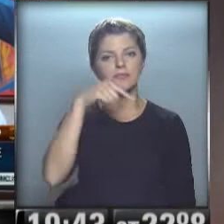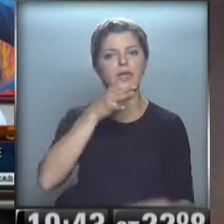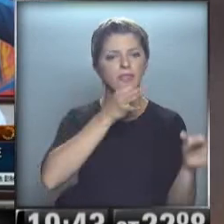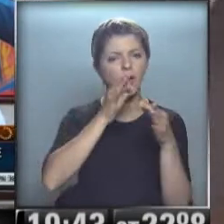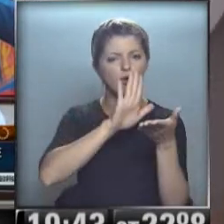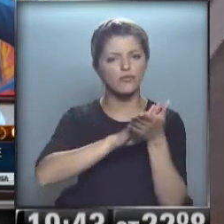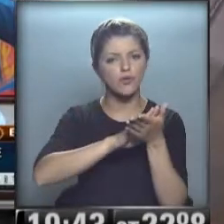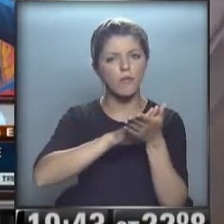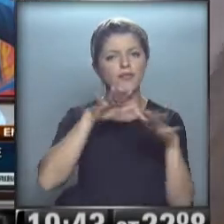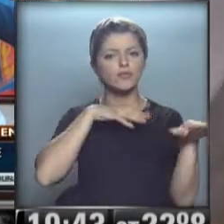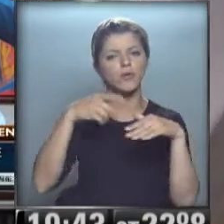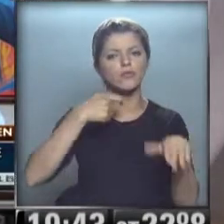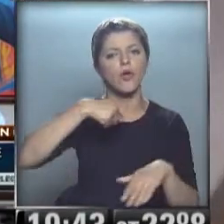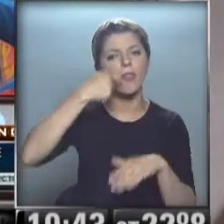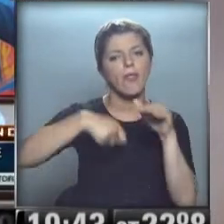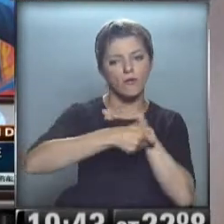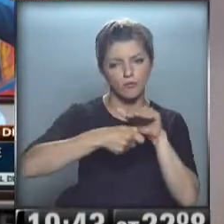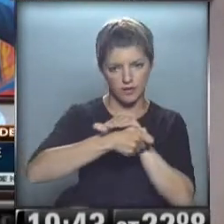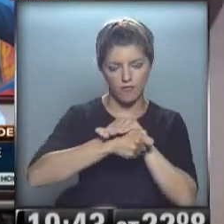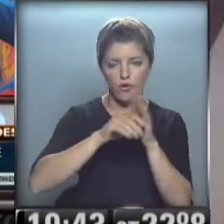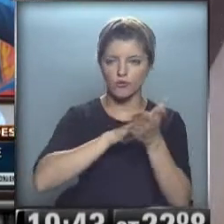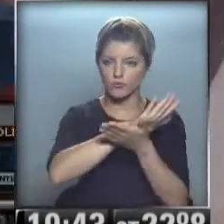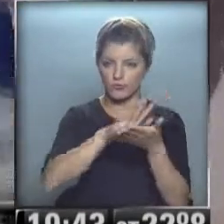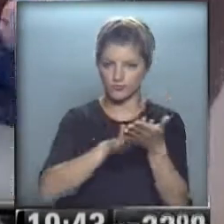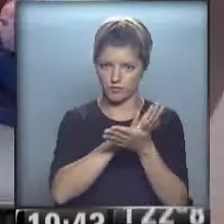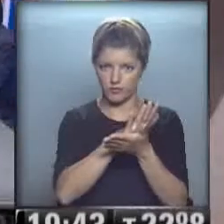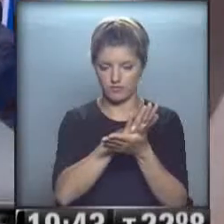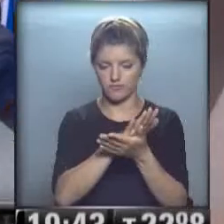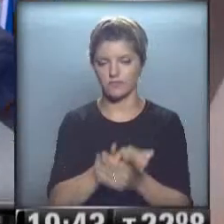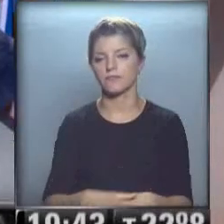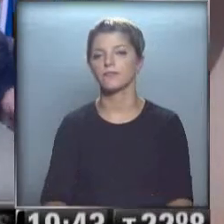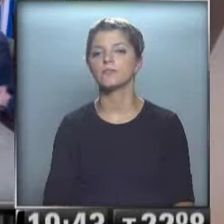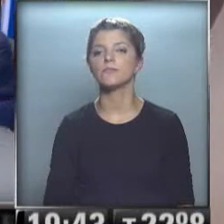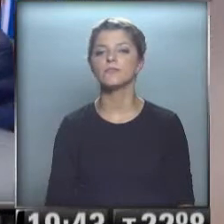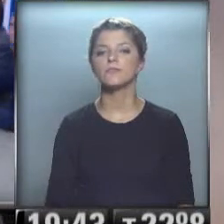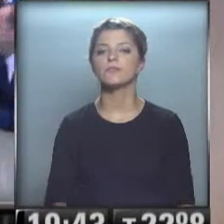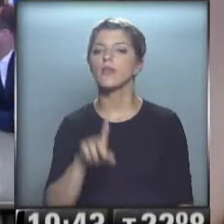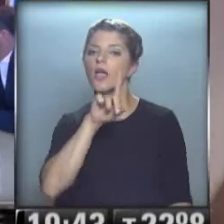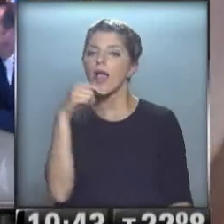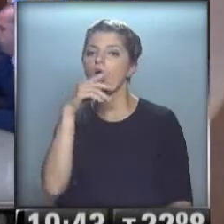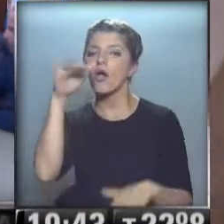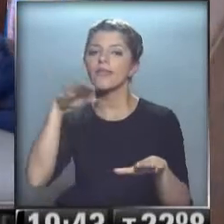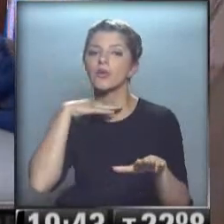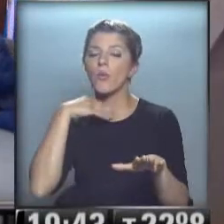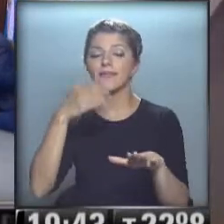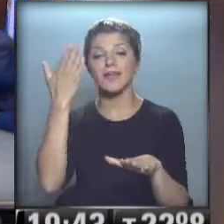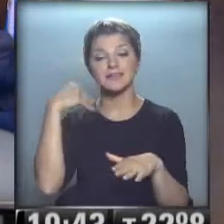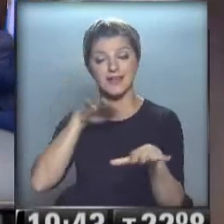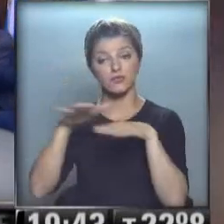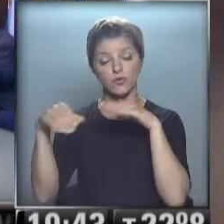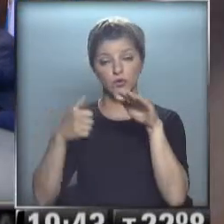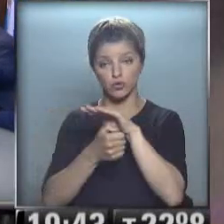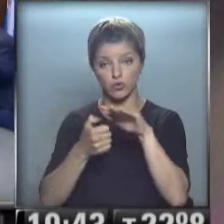lucha contra el narcotráfico, tema central de la agenda de esta reunión. No declararon los delincuentes de Tortuguitas,